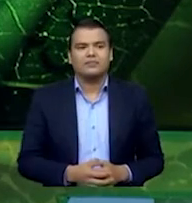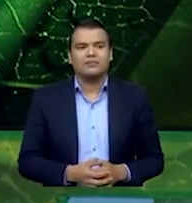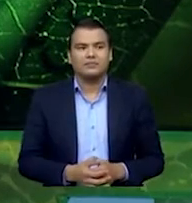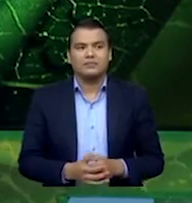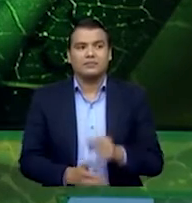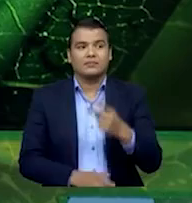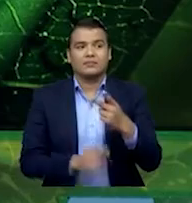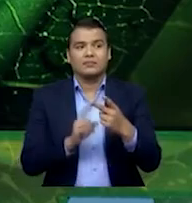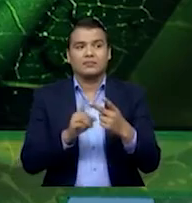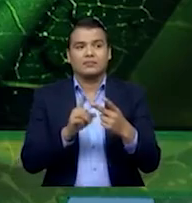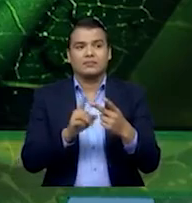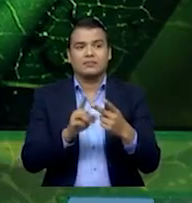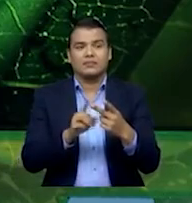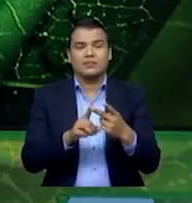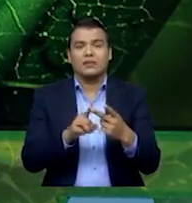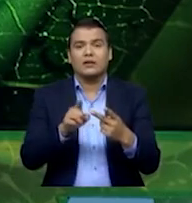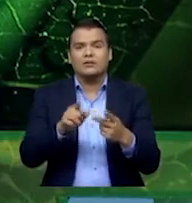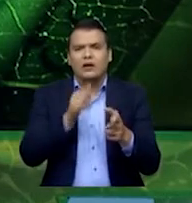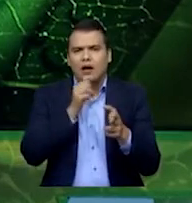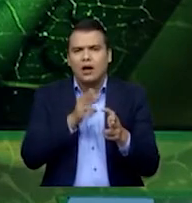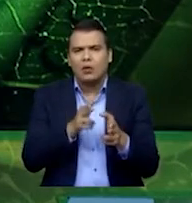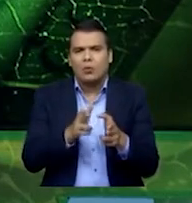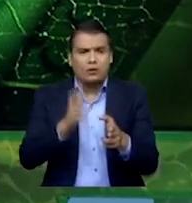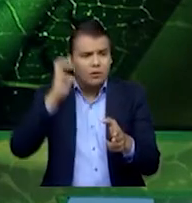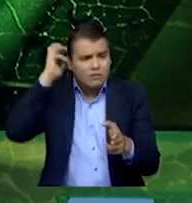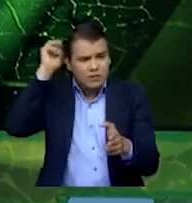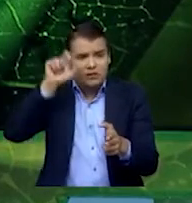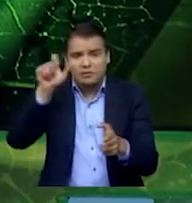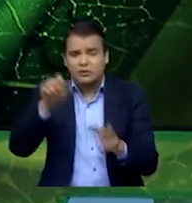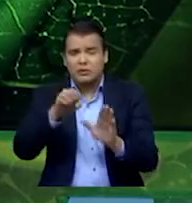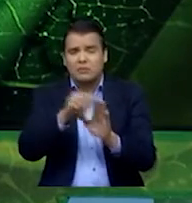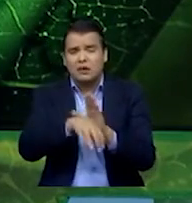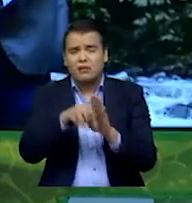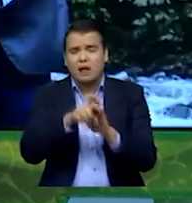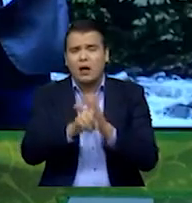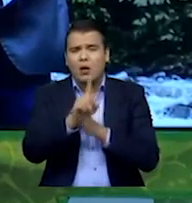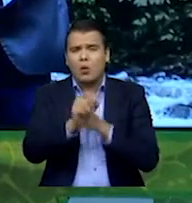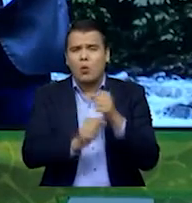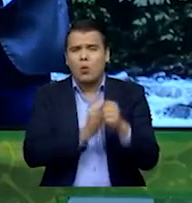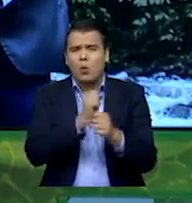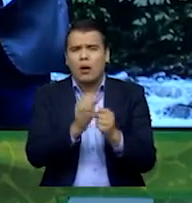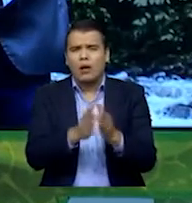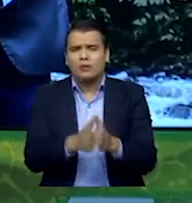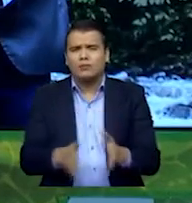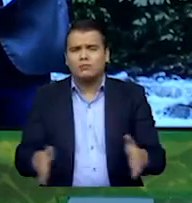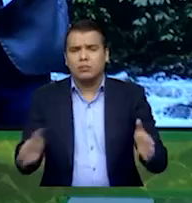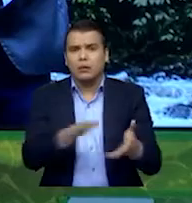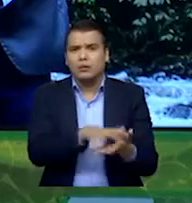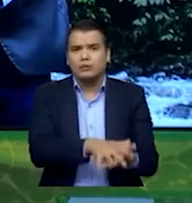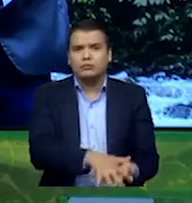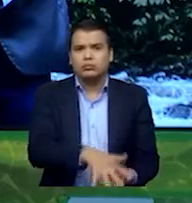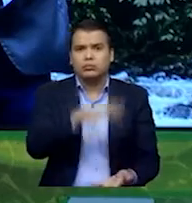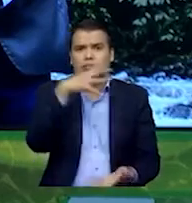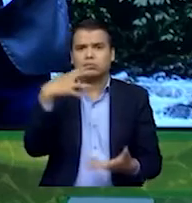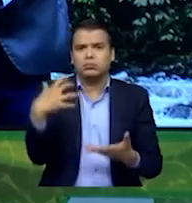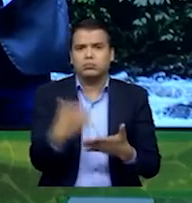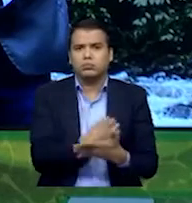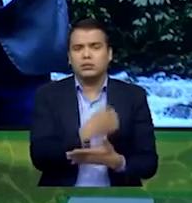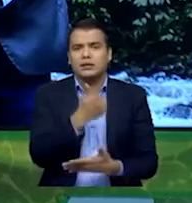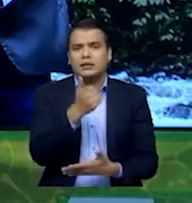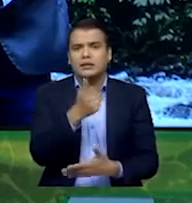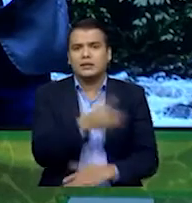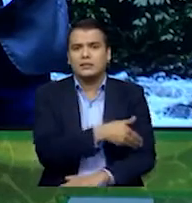contarles que cerca de 10 toneladas de residuos dejan al año los turistas en pance para determinar cuántas personas pueden disfrutar al